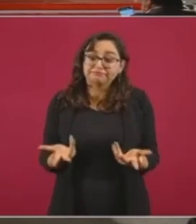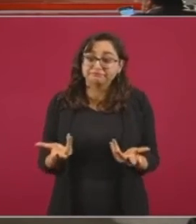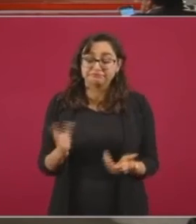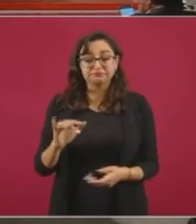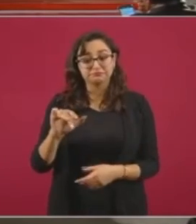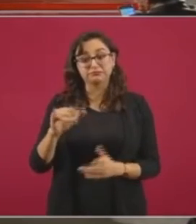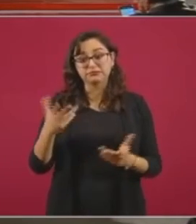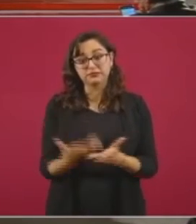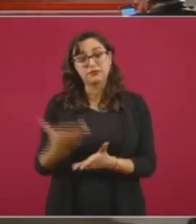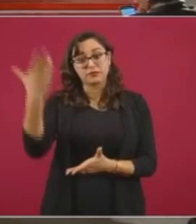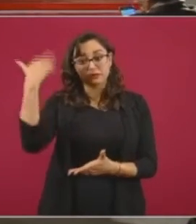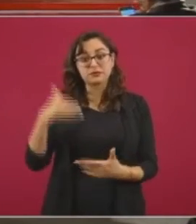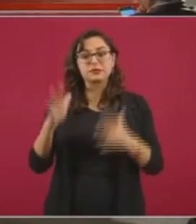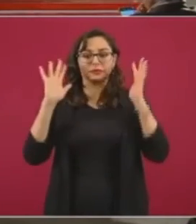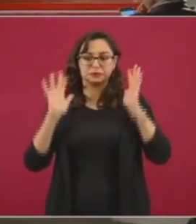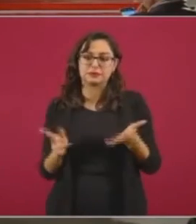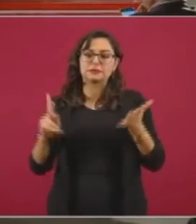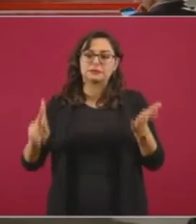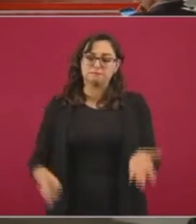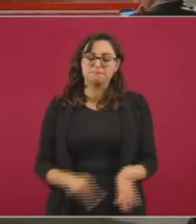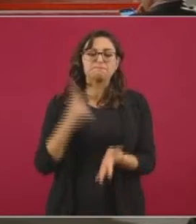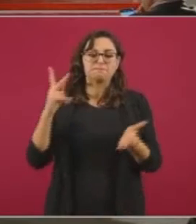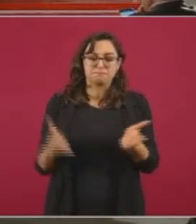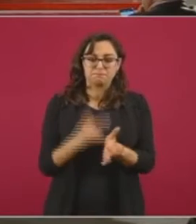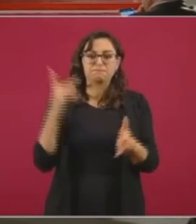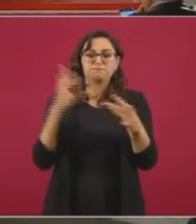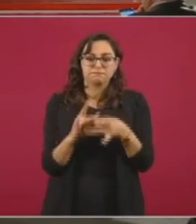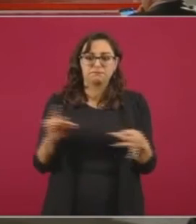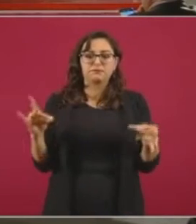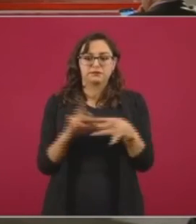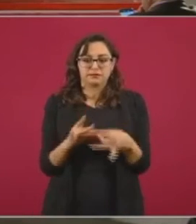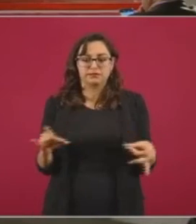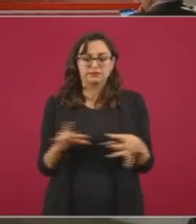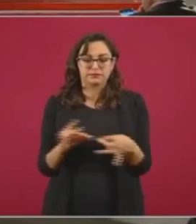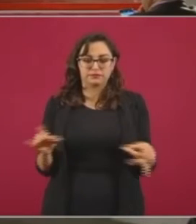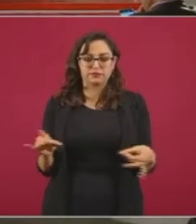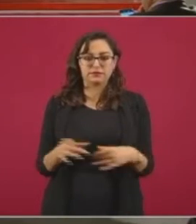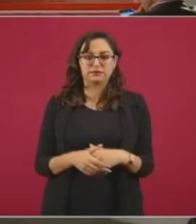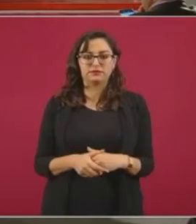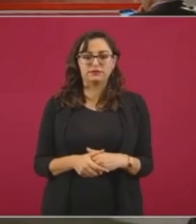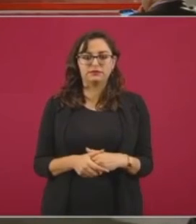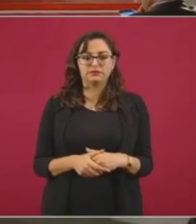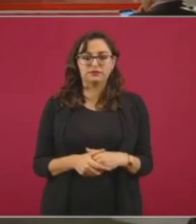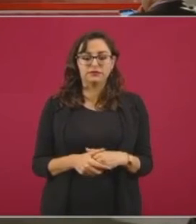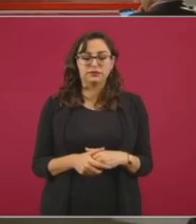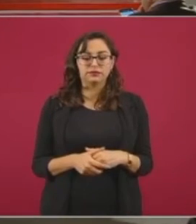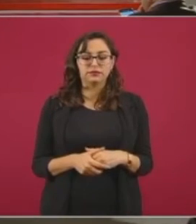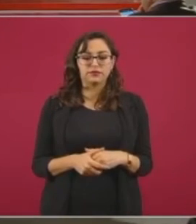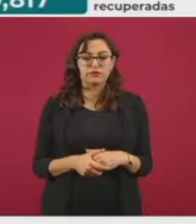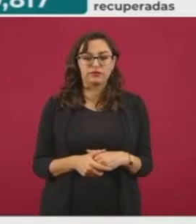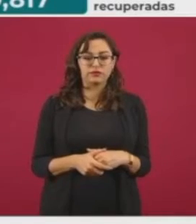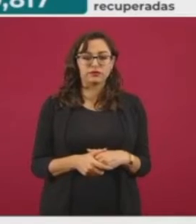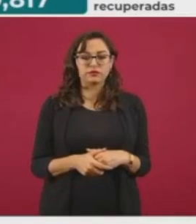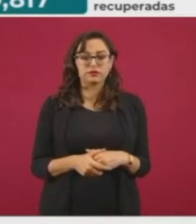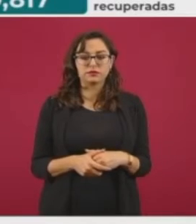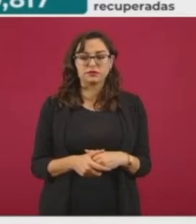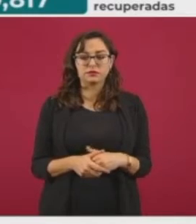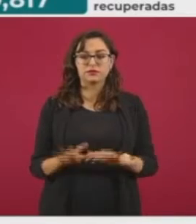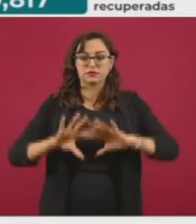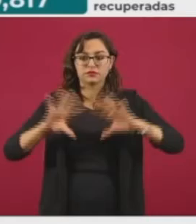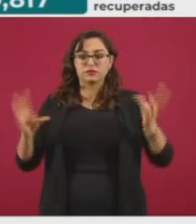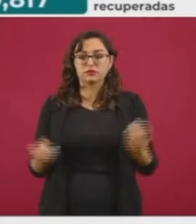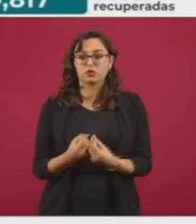comentado en previas sesiones de esta conferencia de prensa. El total es